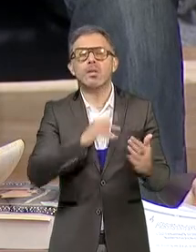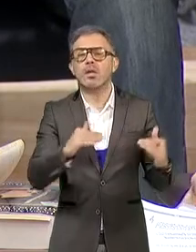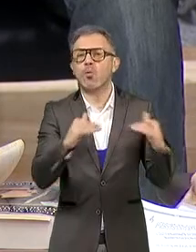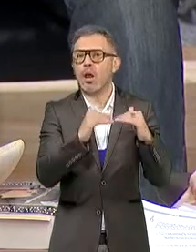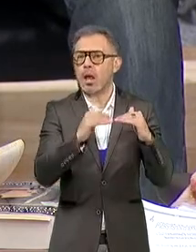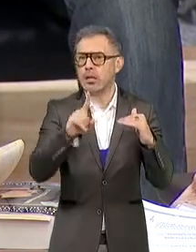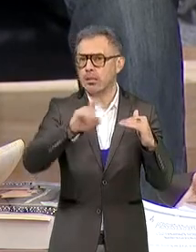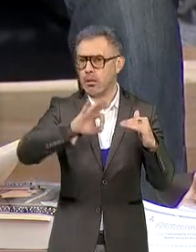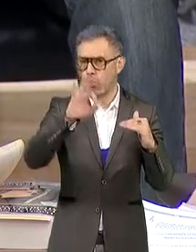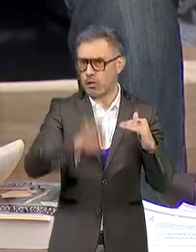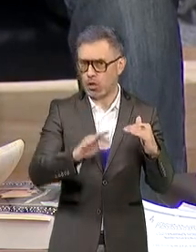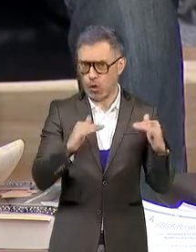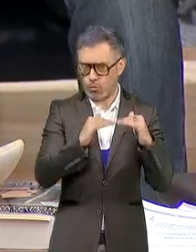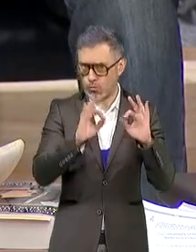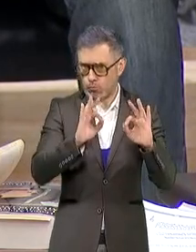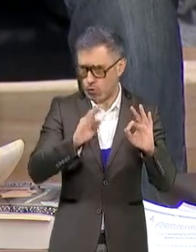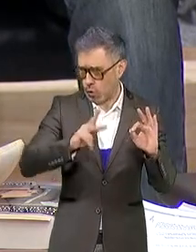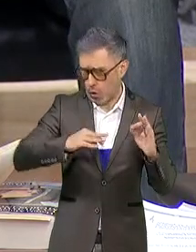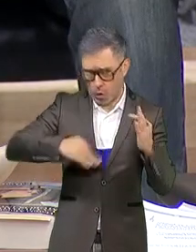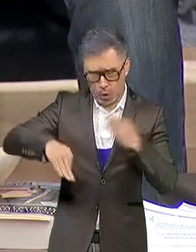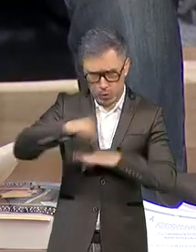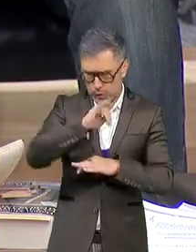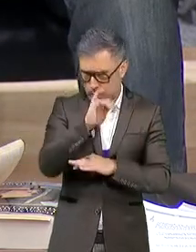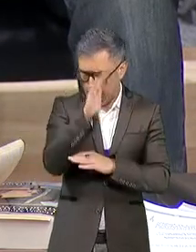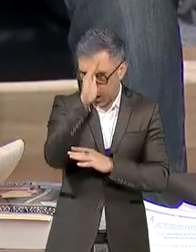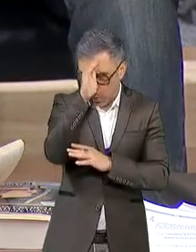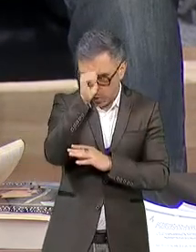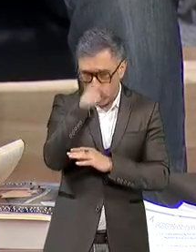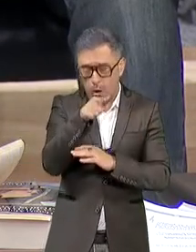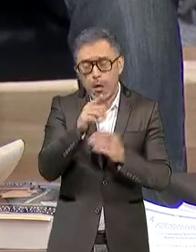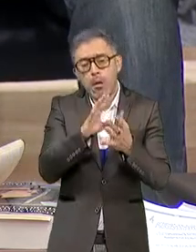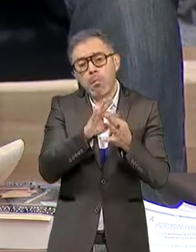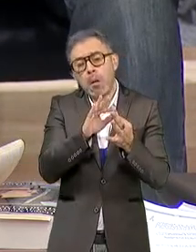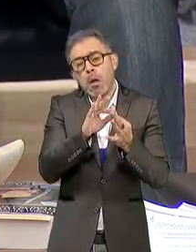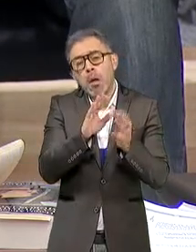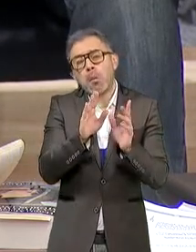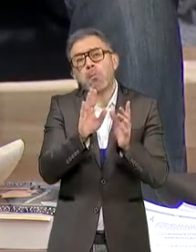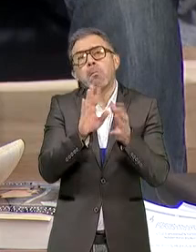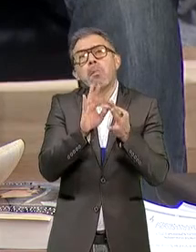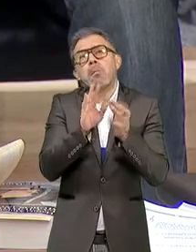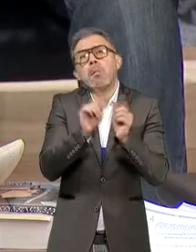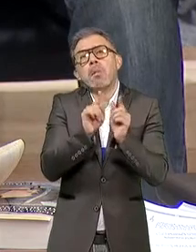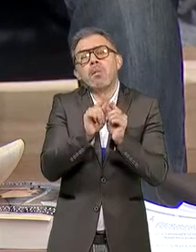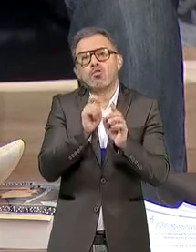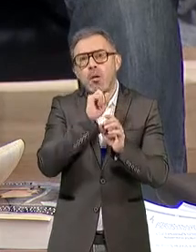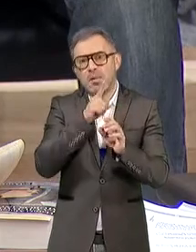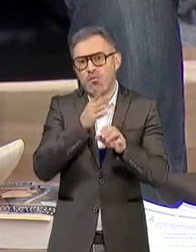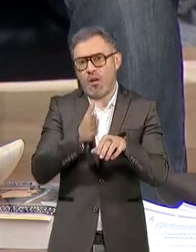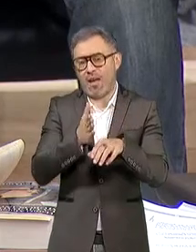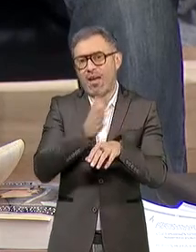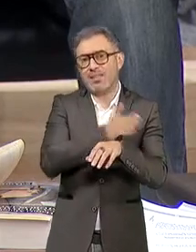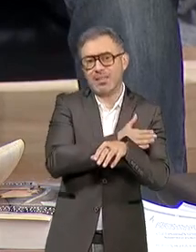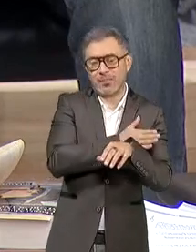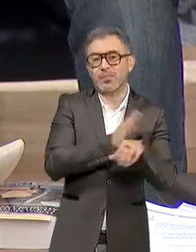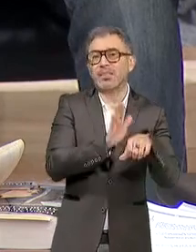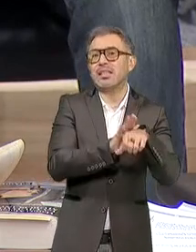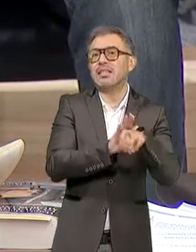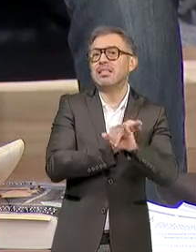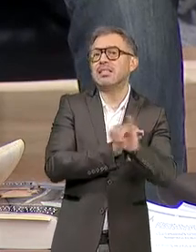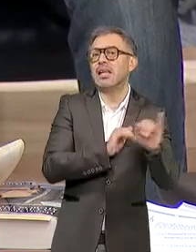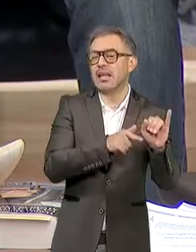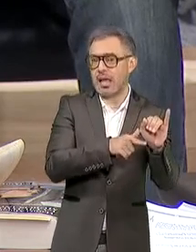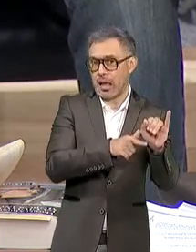plena entonces la historia en abstracto no sirve Yo vengo de una formación de izquierda cuando era de izquierda que hizo acciones